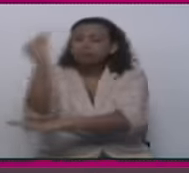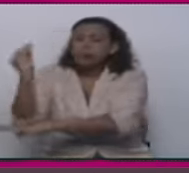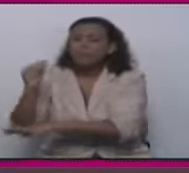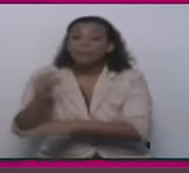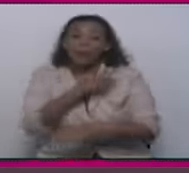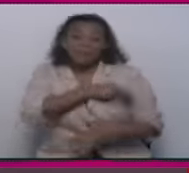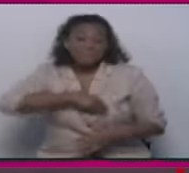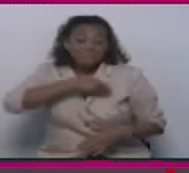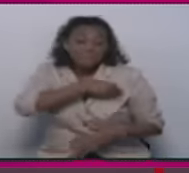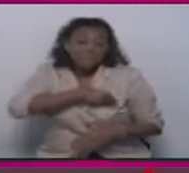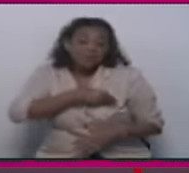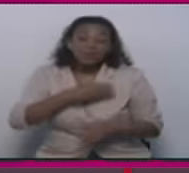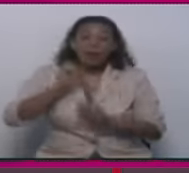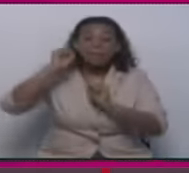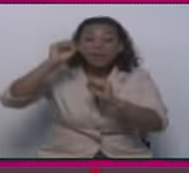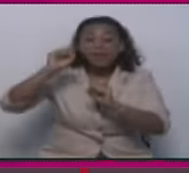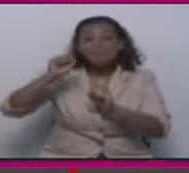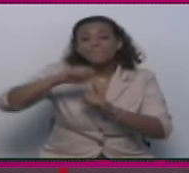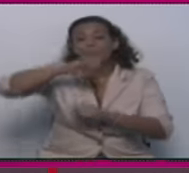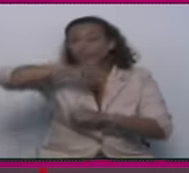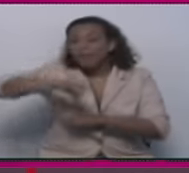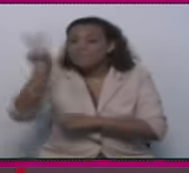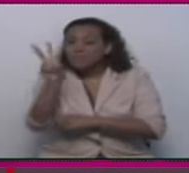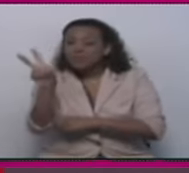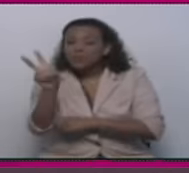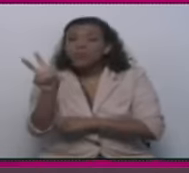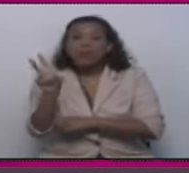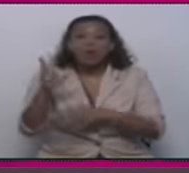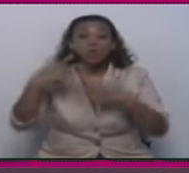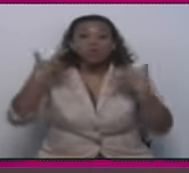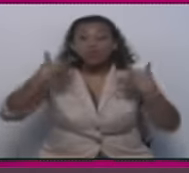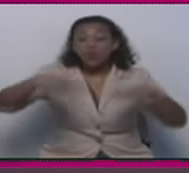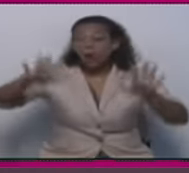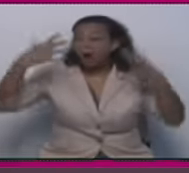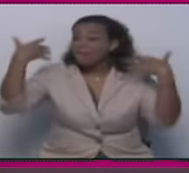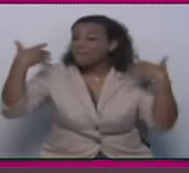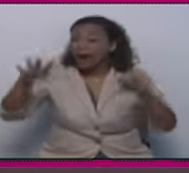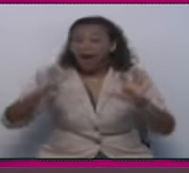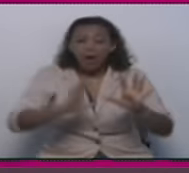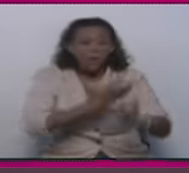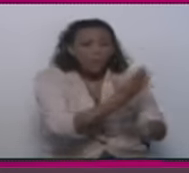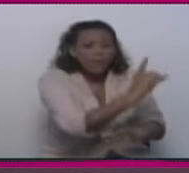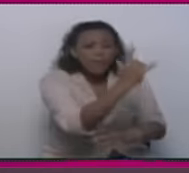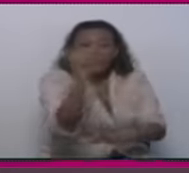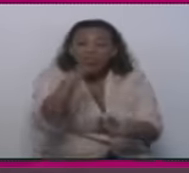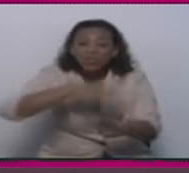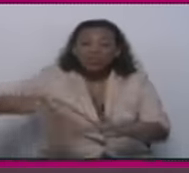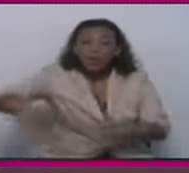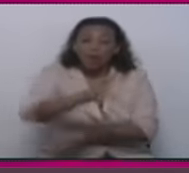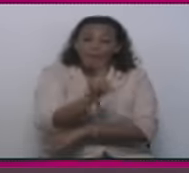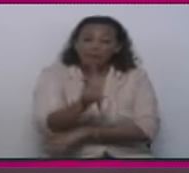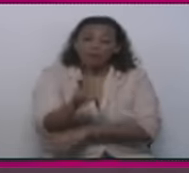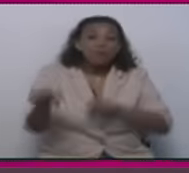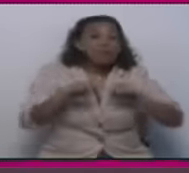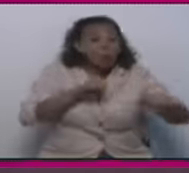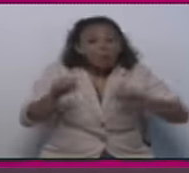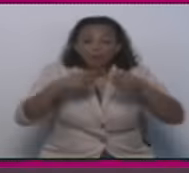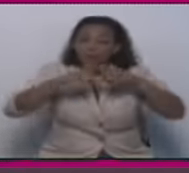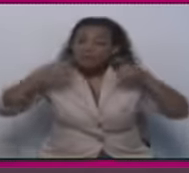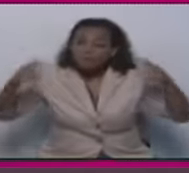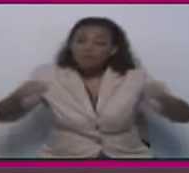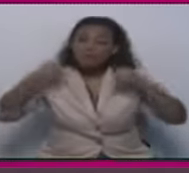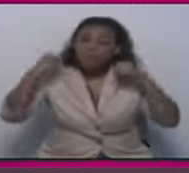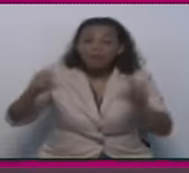Misión Viva Venezuela, mi patria querida, decenas de miles de muñequeras a lo largo y ancho del país. Es un movimiento muy